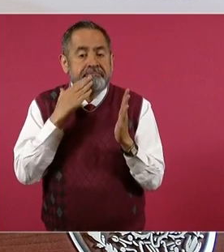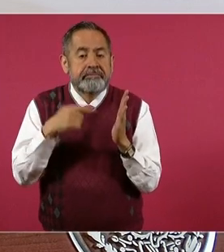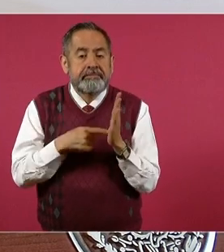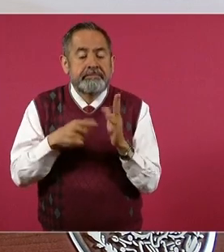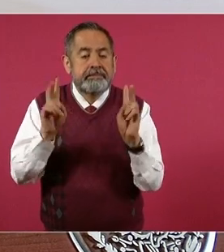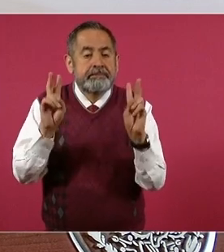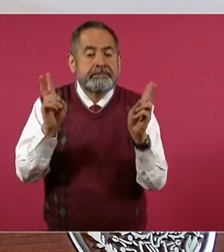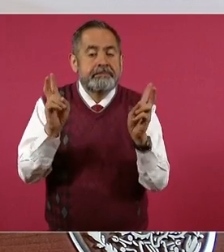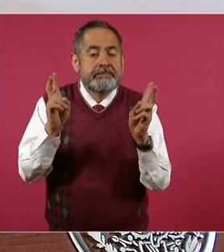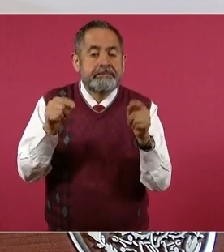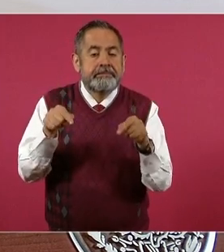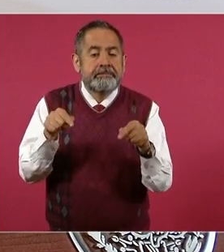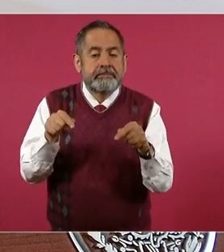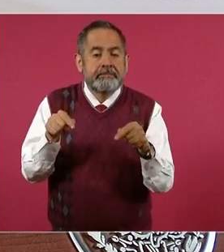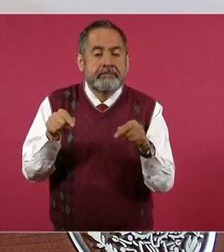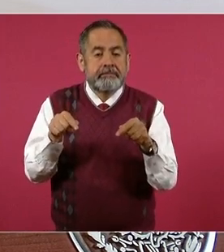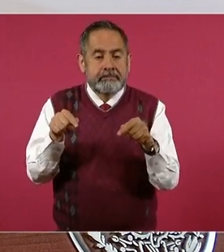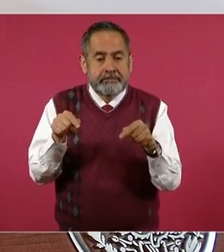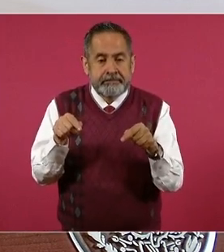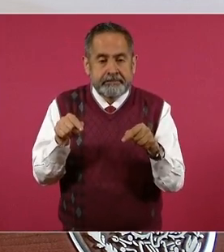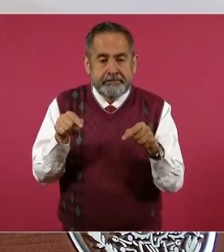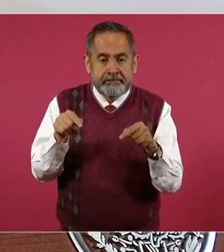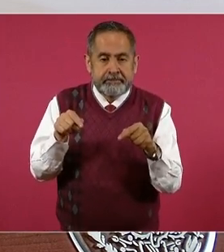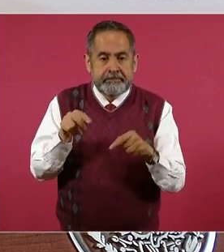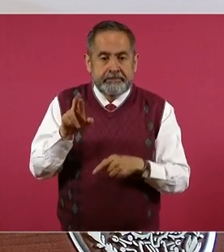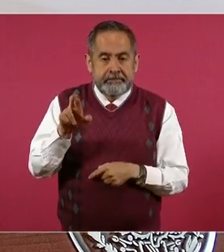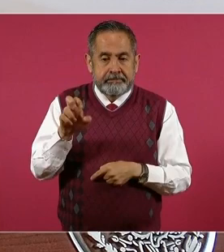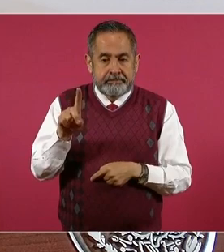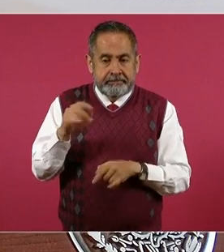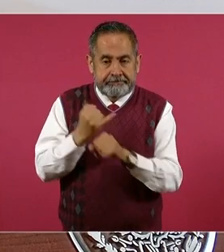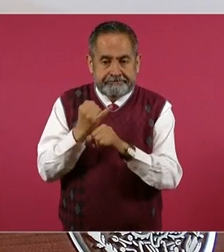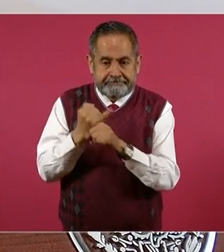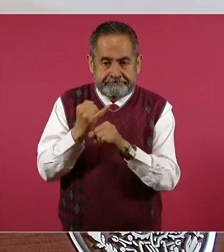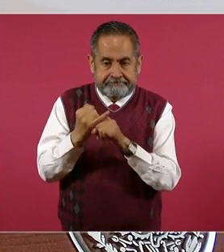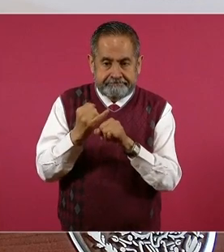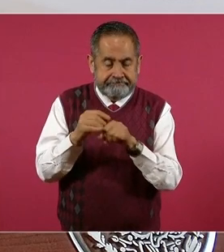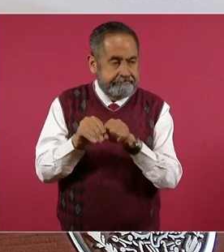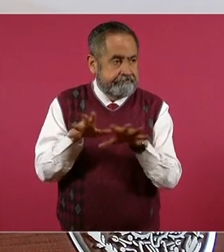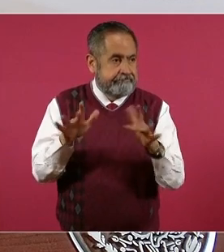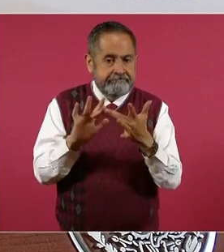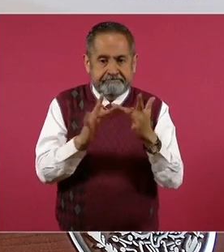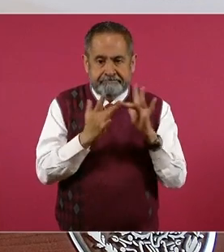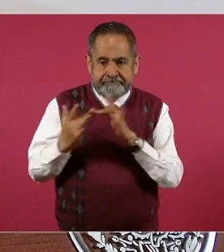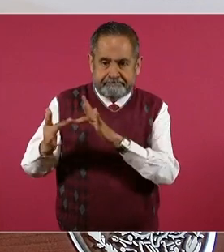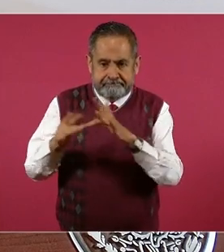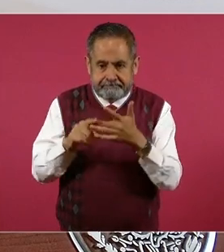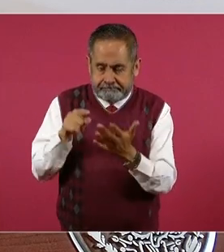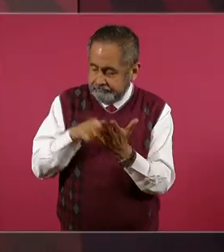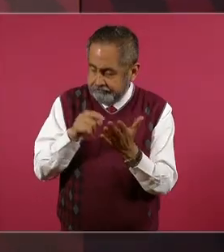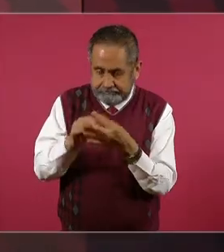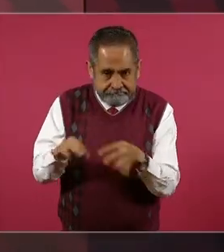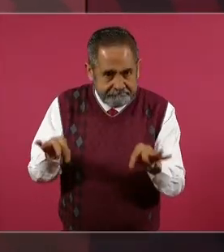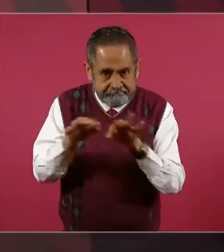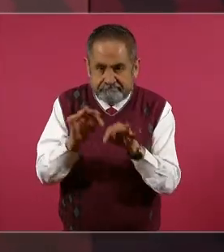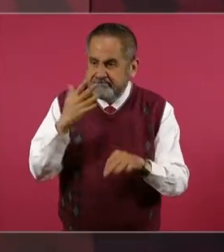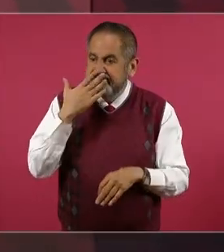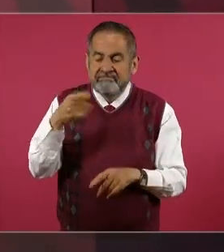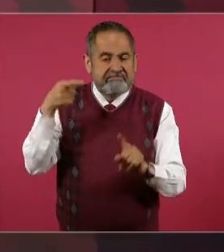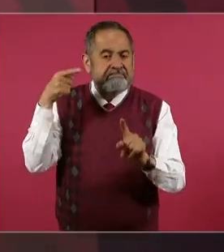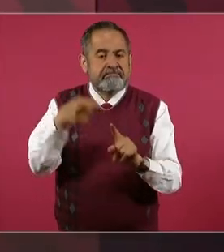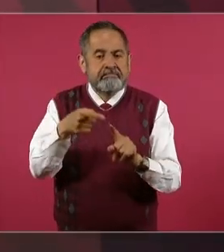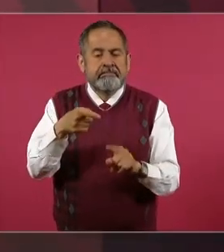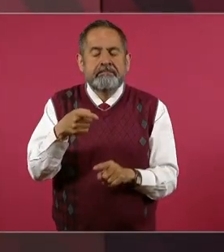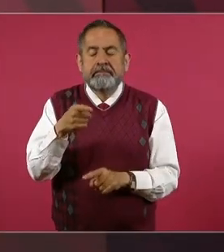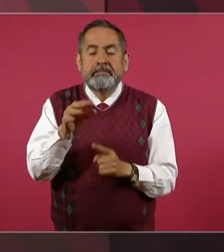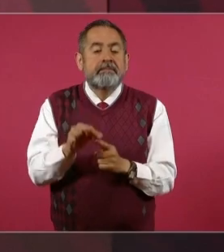el tema de las redes sociales y en especial lo